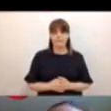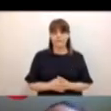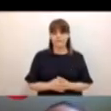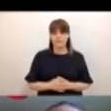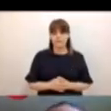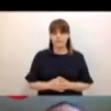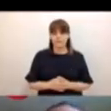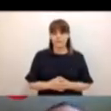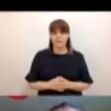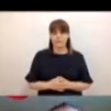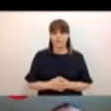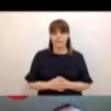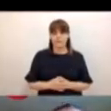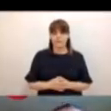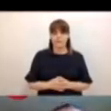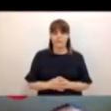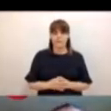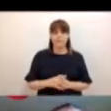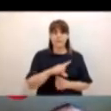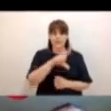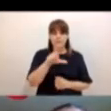es más adelante